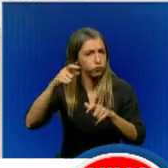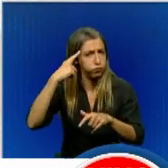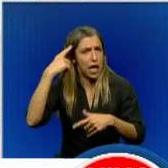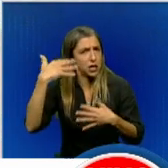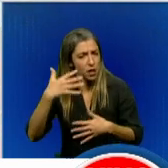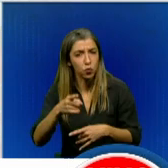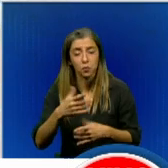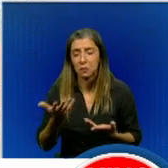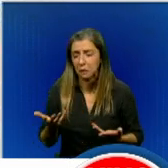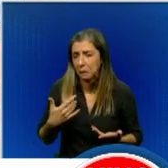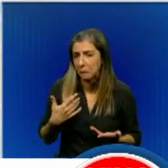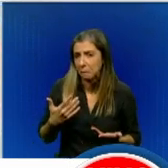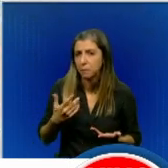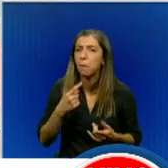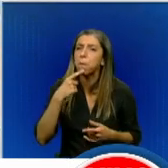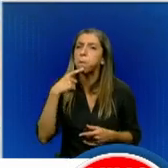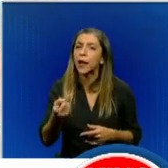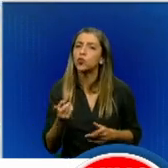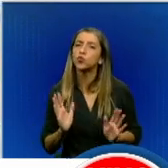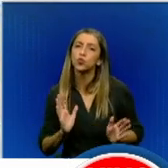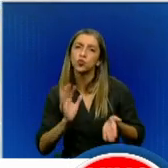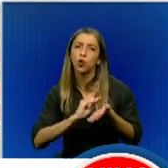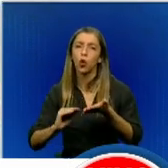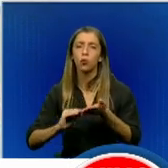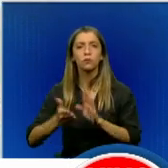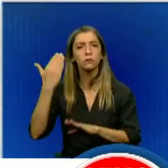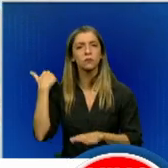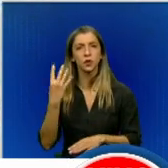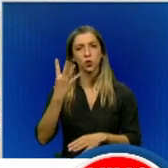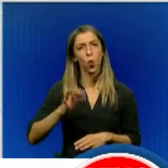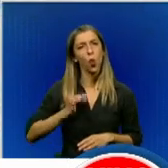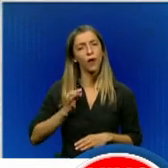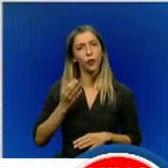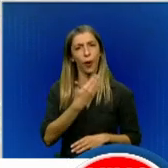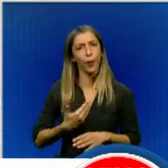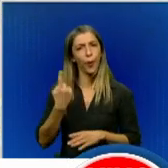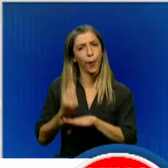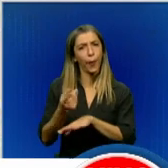años de gobierno señores diputados no pensaron